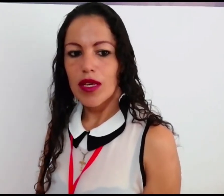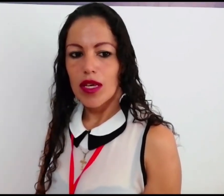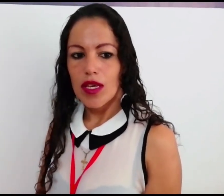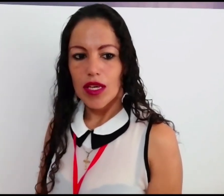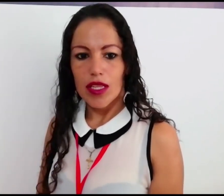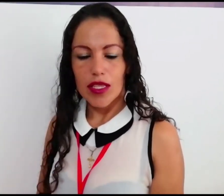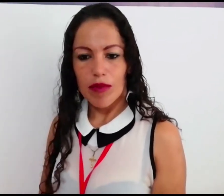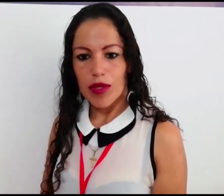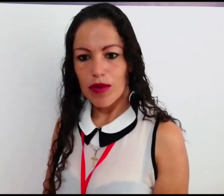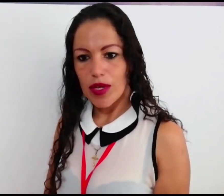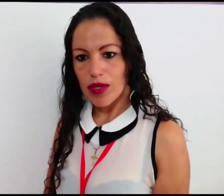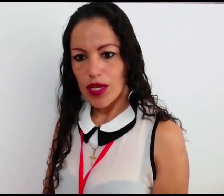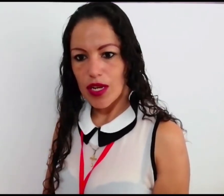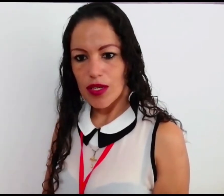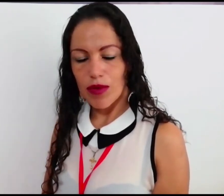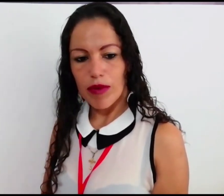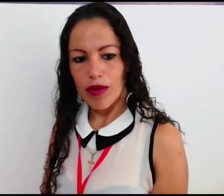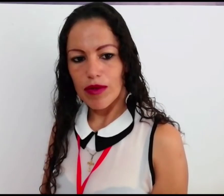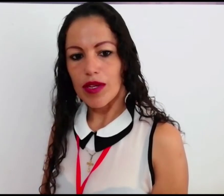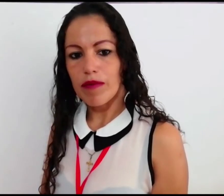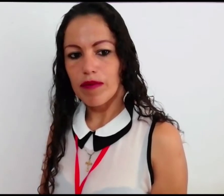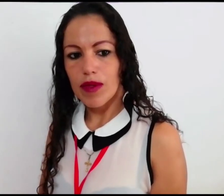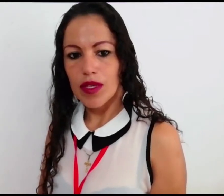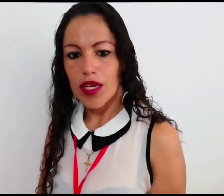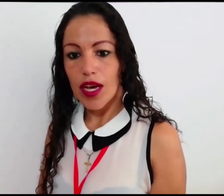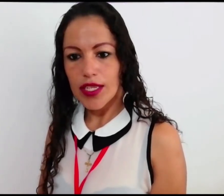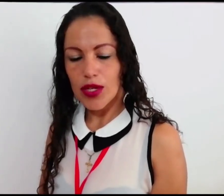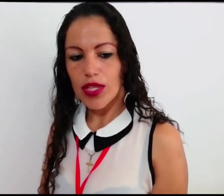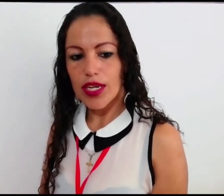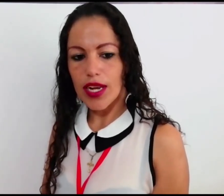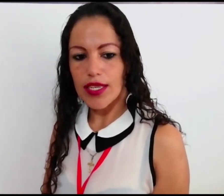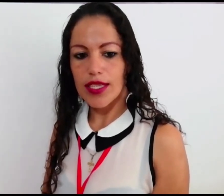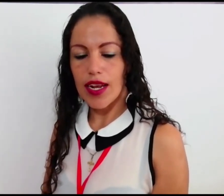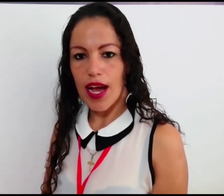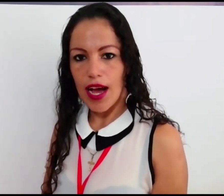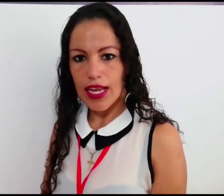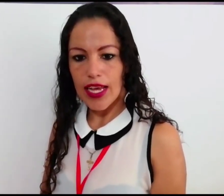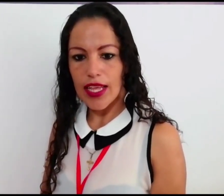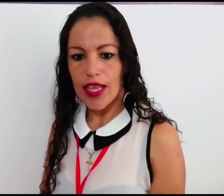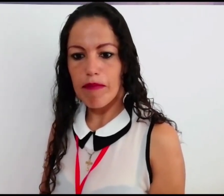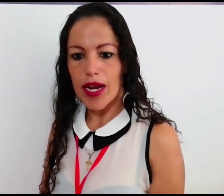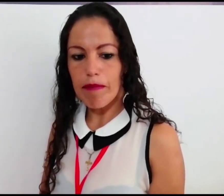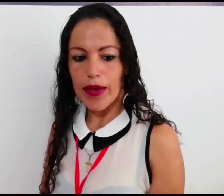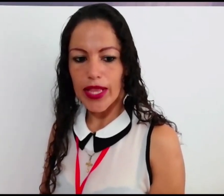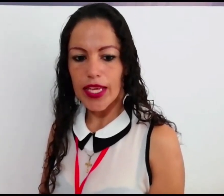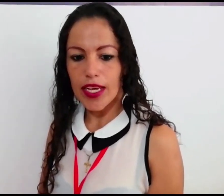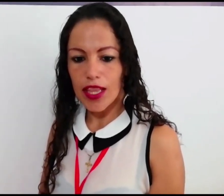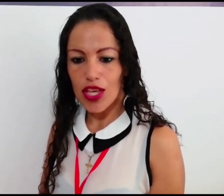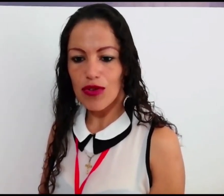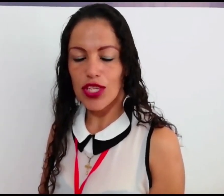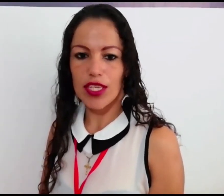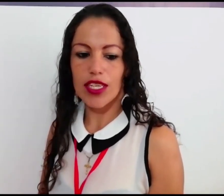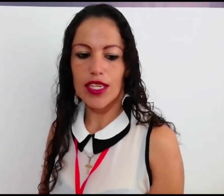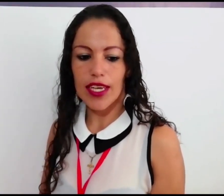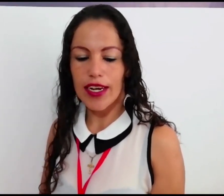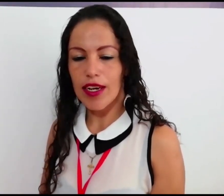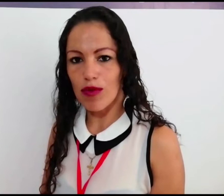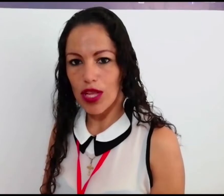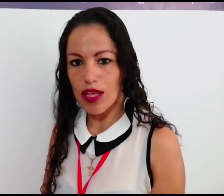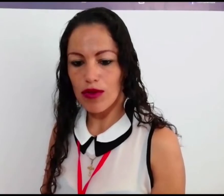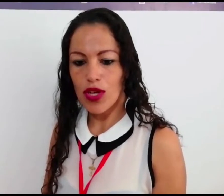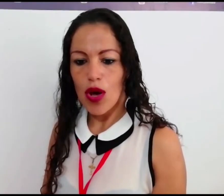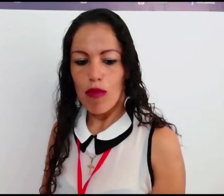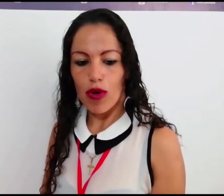Putumayo. En este momento quiero hacerles una pregunta. ¿Qué acciones realiza la ARN para prevenir que niños y niñas